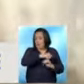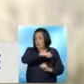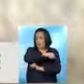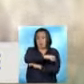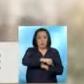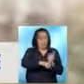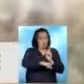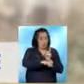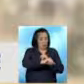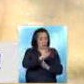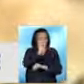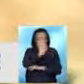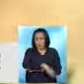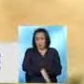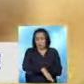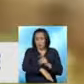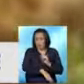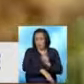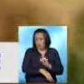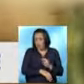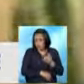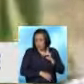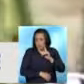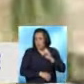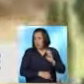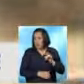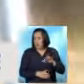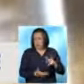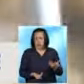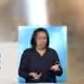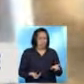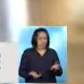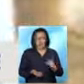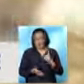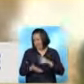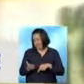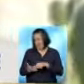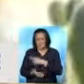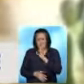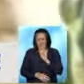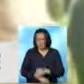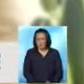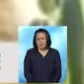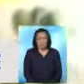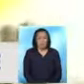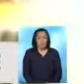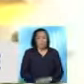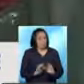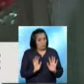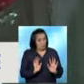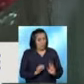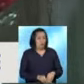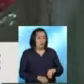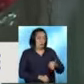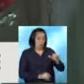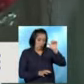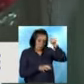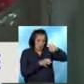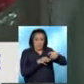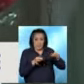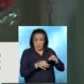se cayó, sino que se desplomó, desatando una ola de críticas. Justiniano